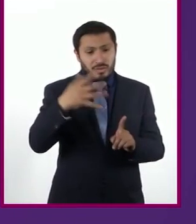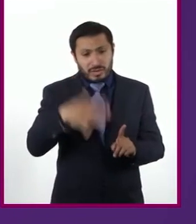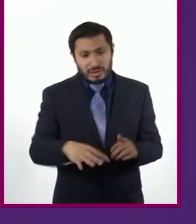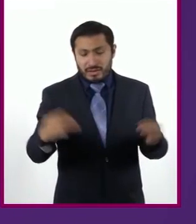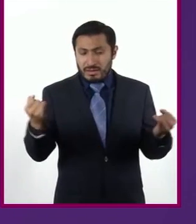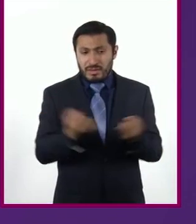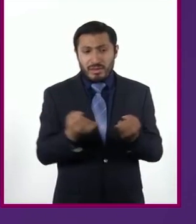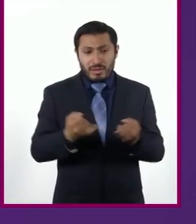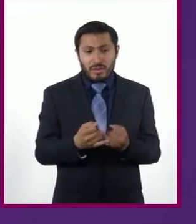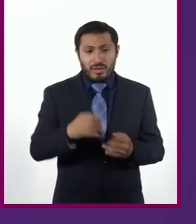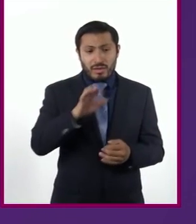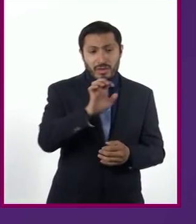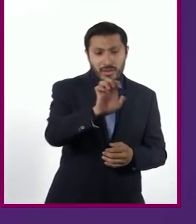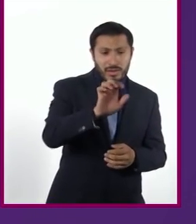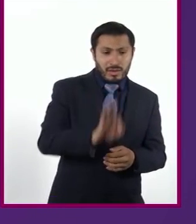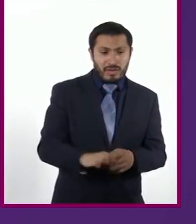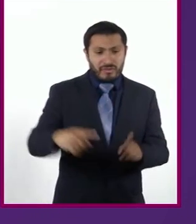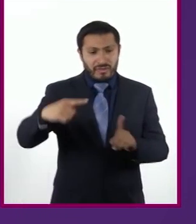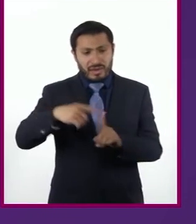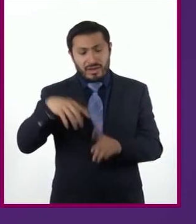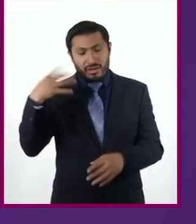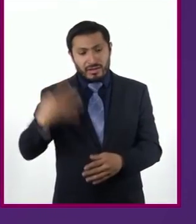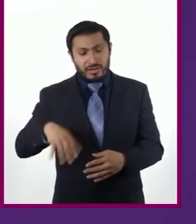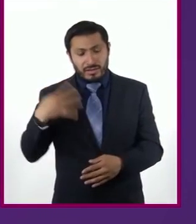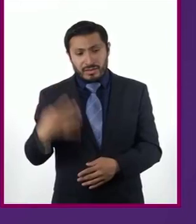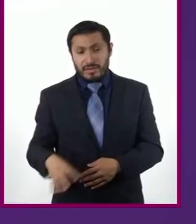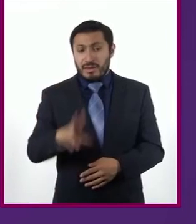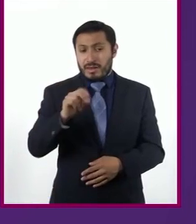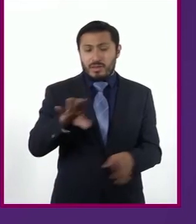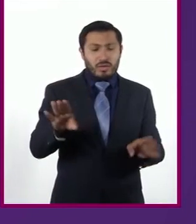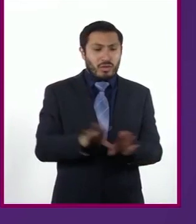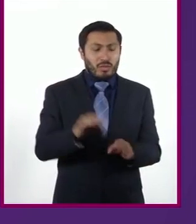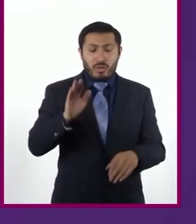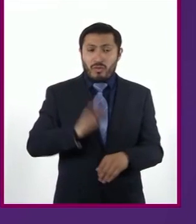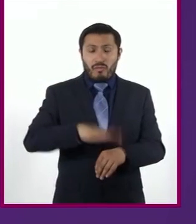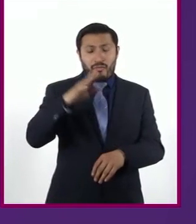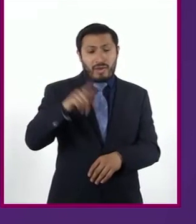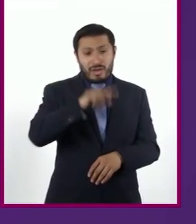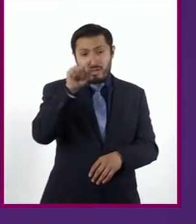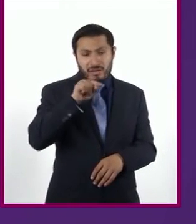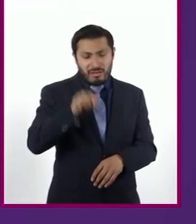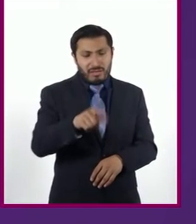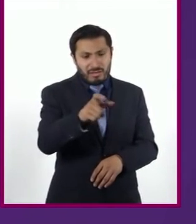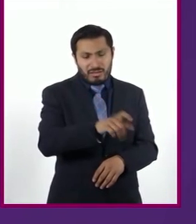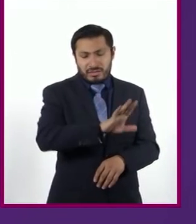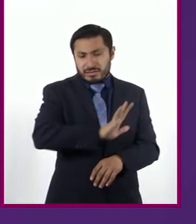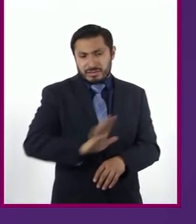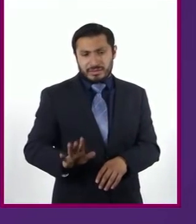es igual a EF entre 14 y no ocupar más la incógnita X.